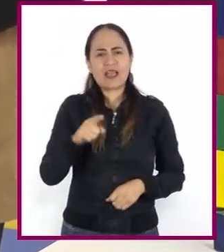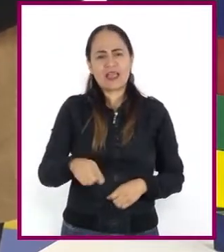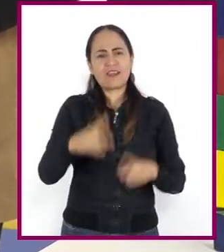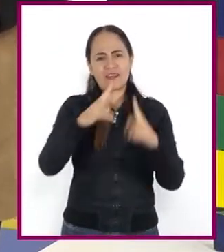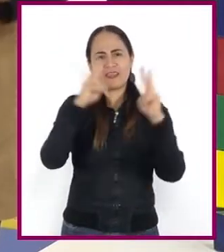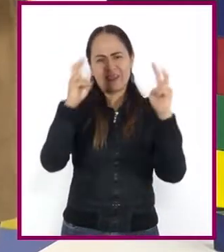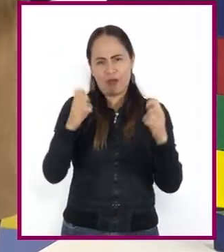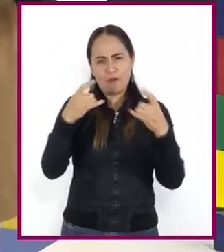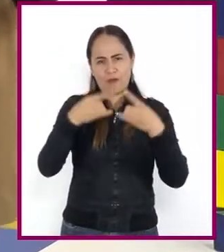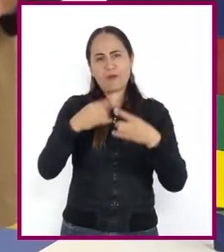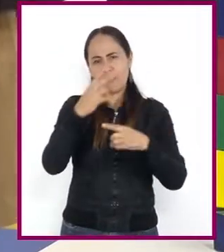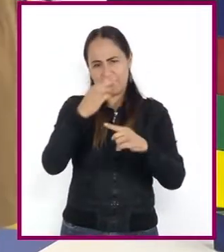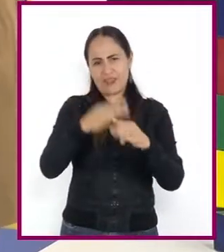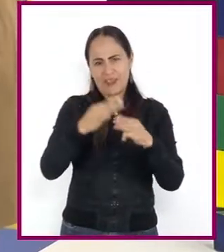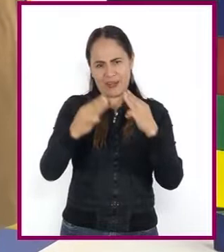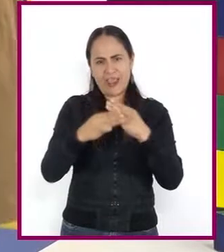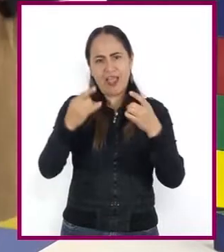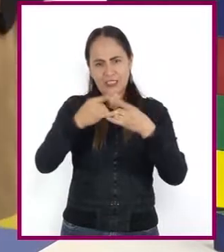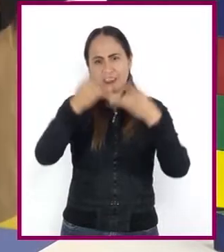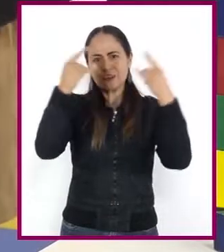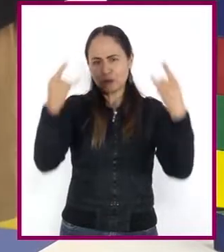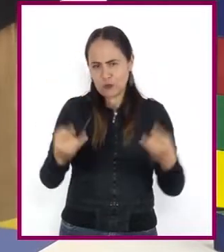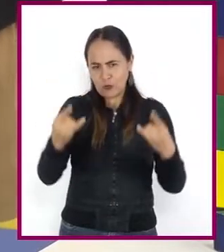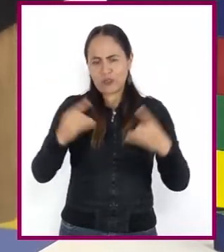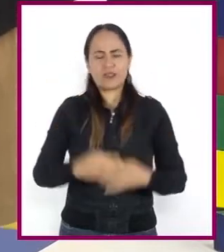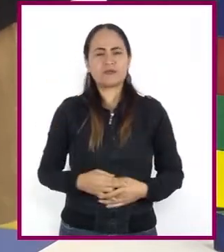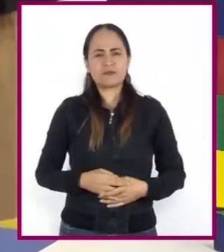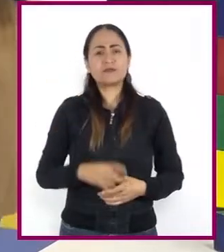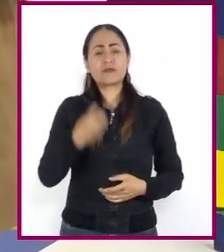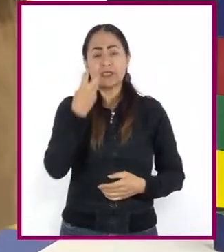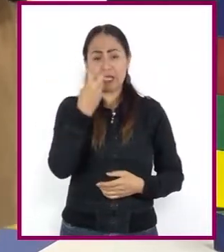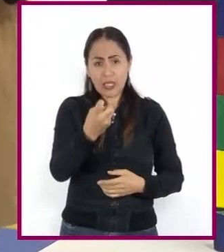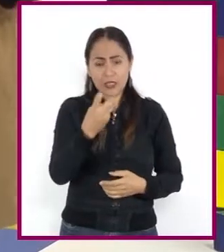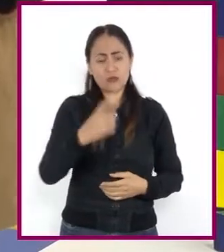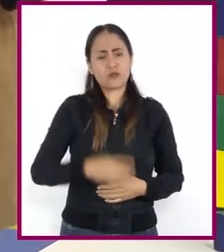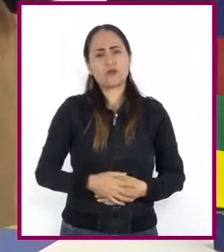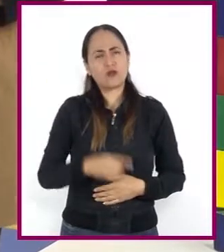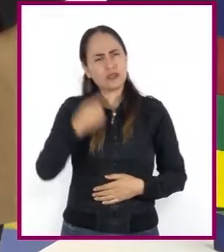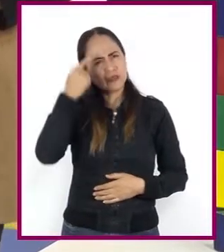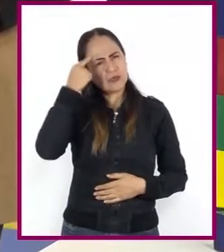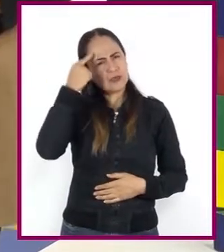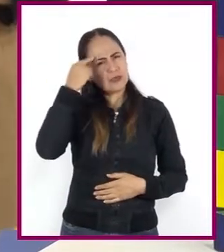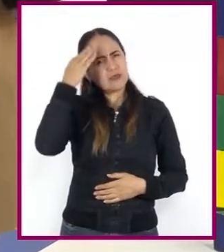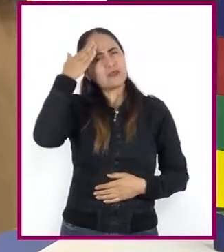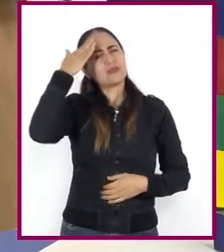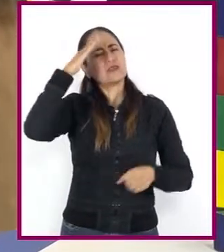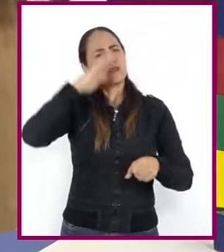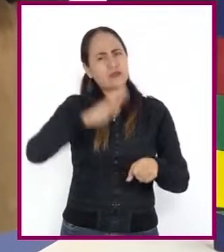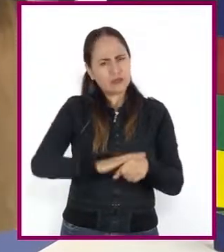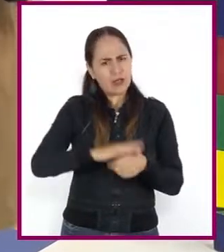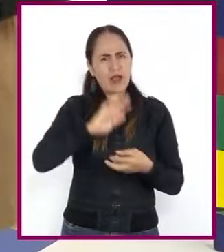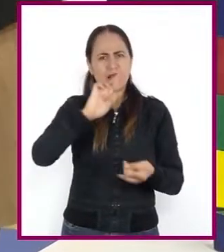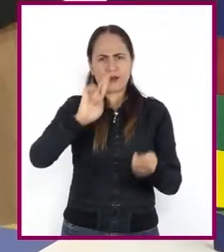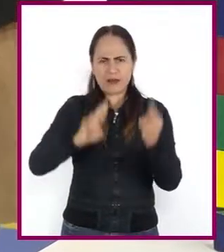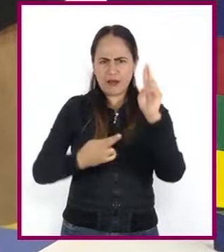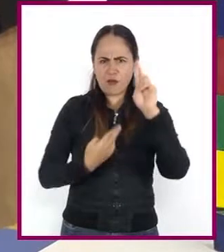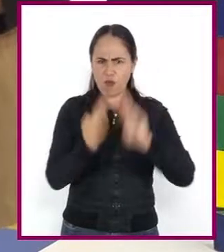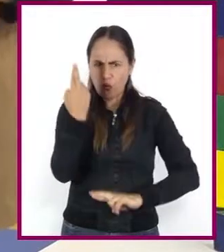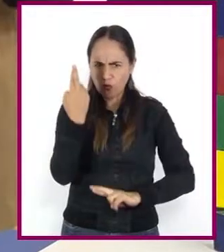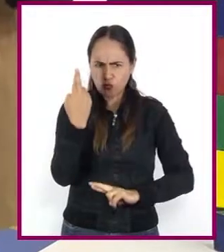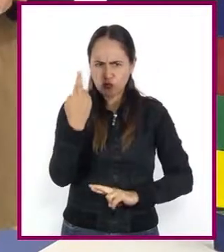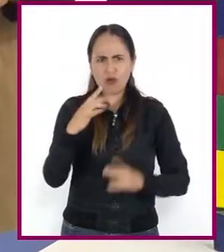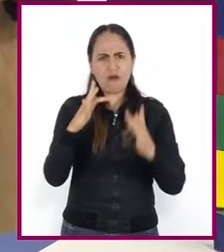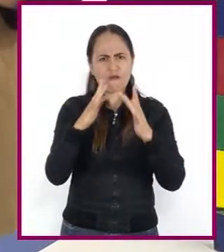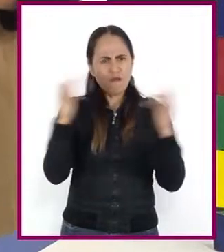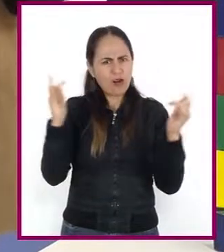Historia. En él reforzarán sus conocimientos sobre la multicausalidad de la Revolución Francesa